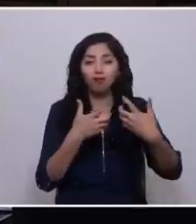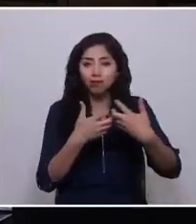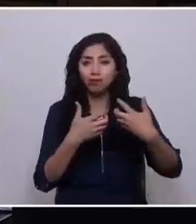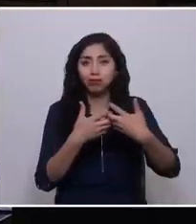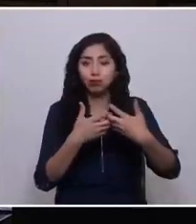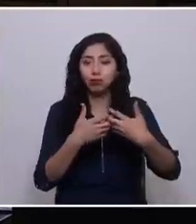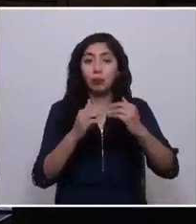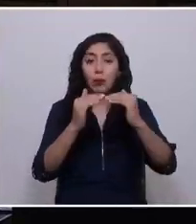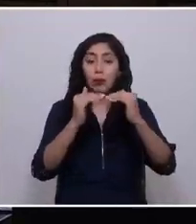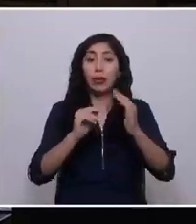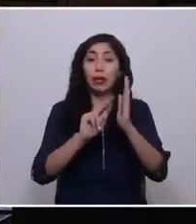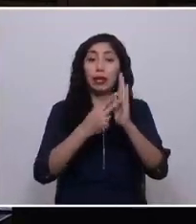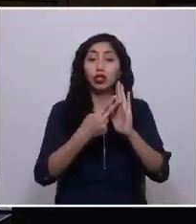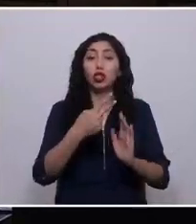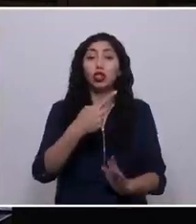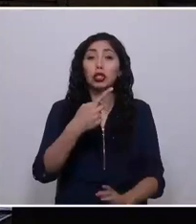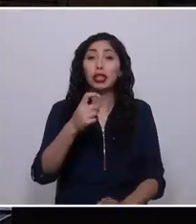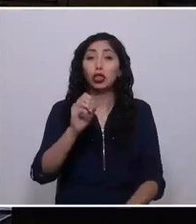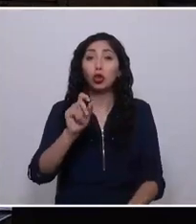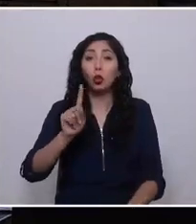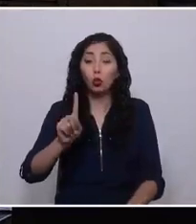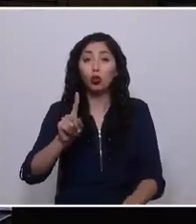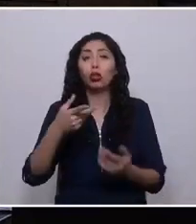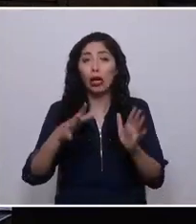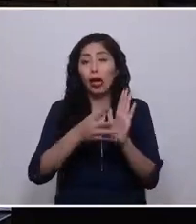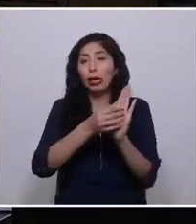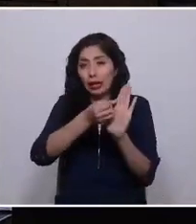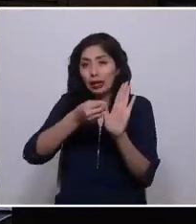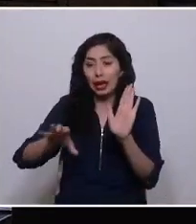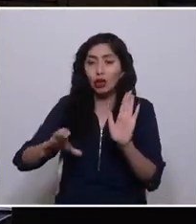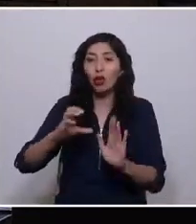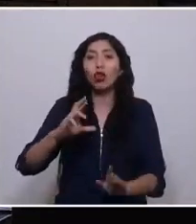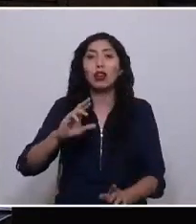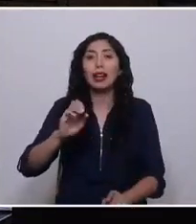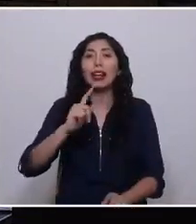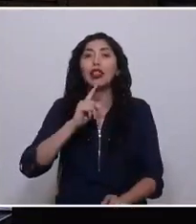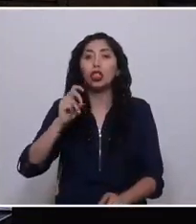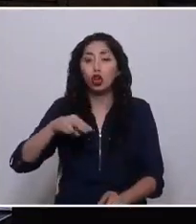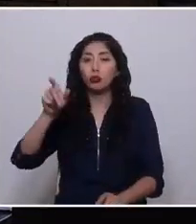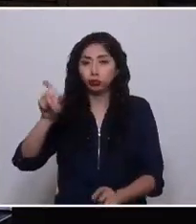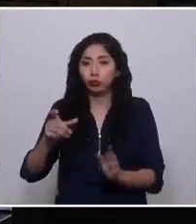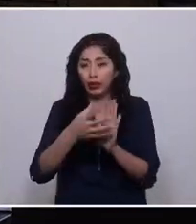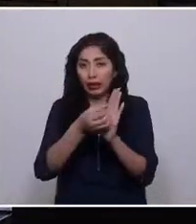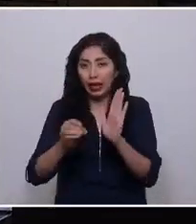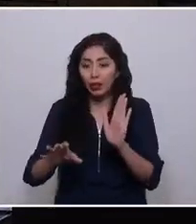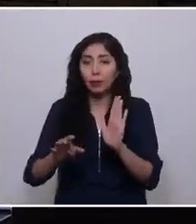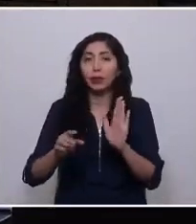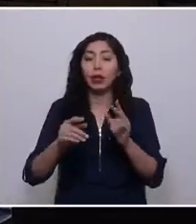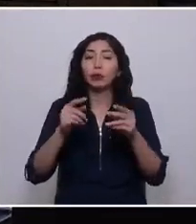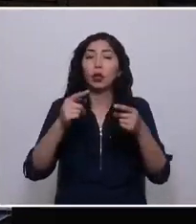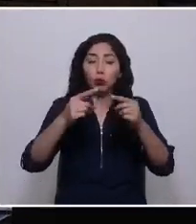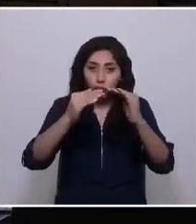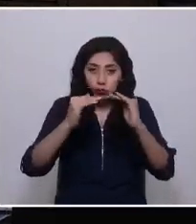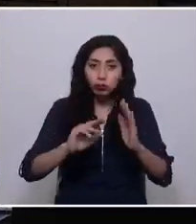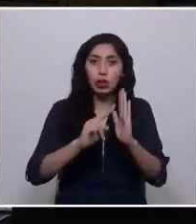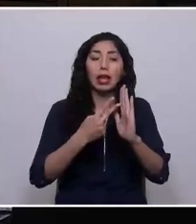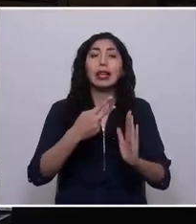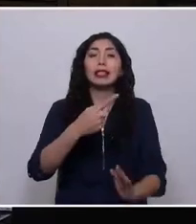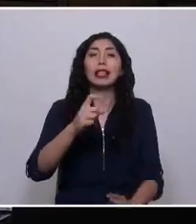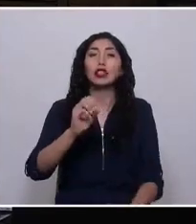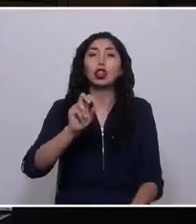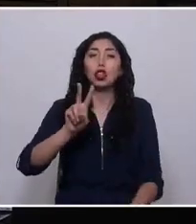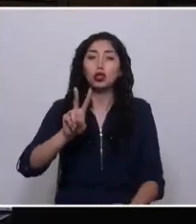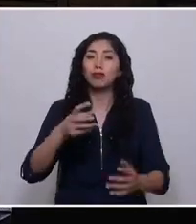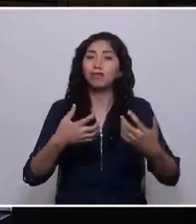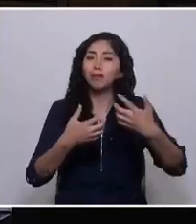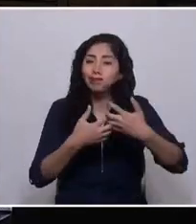101 ha sido retirada por el señor Cretón. La 102 es incompatible. Pasamos a